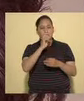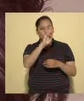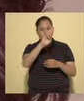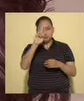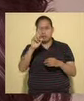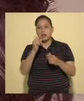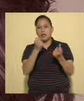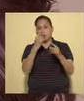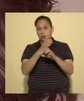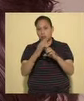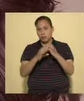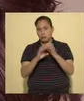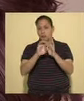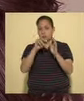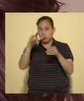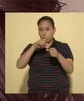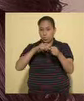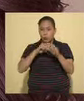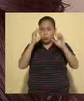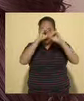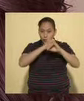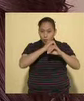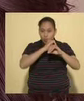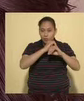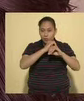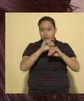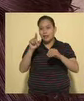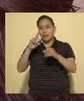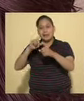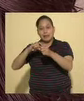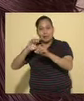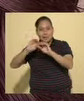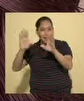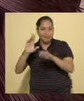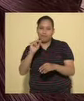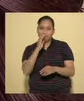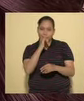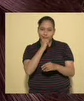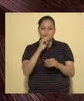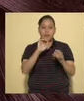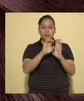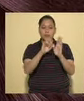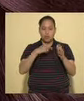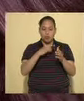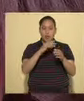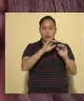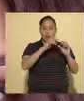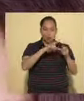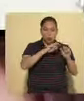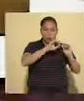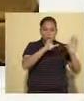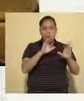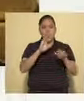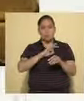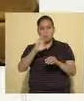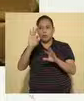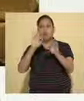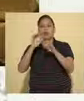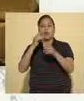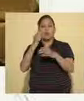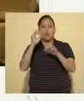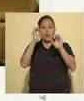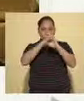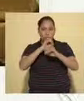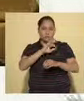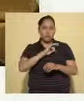cierta esencia. Es decir, si tú eres colores oscuros, nunca te puedes ir hacia los claros, ¿no? Si tú eres colores claros, sí te puedes ir hacia los oscuros y jugar